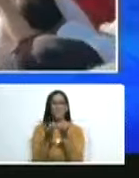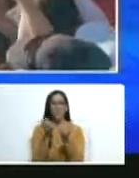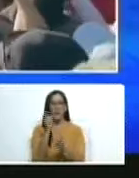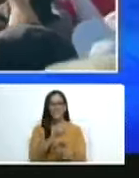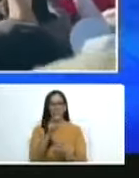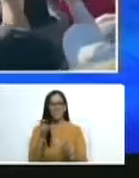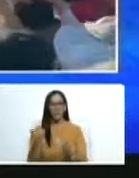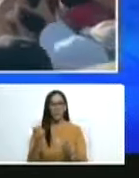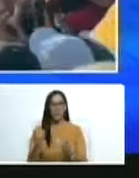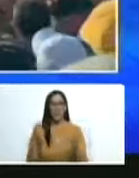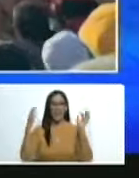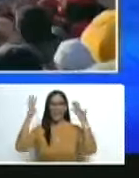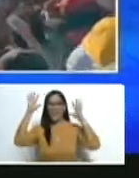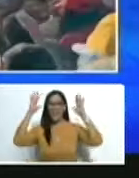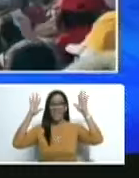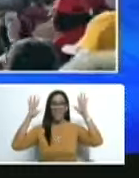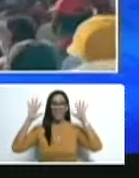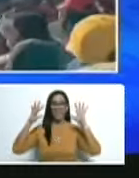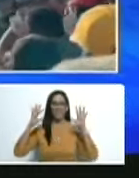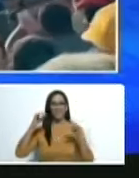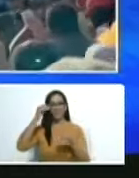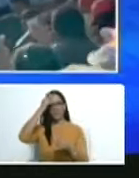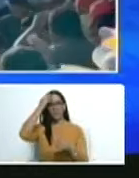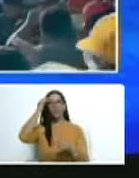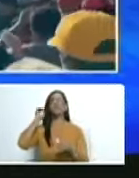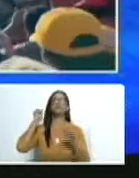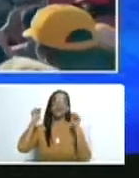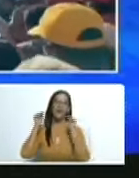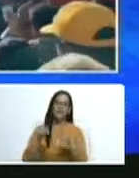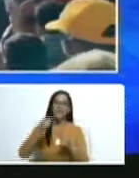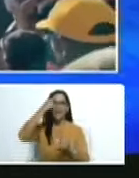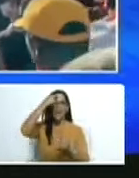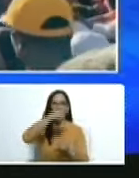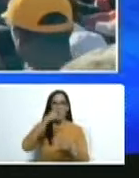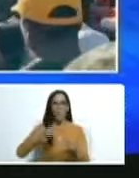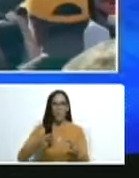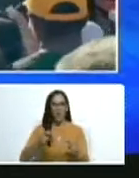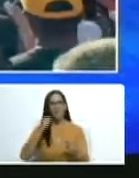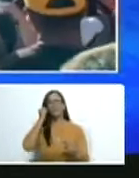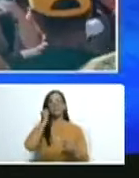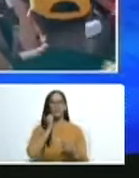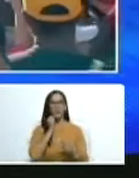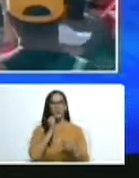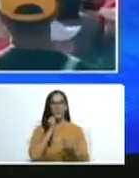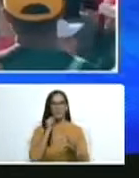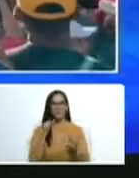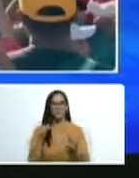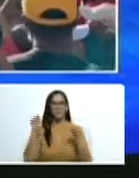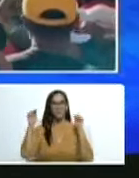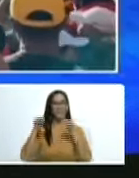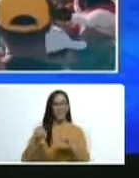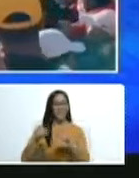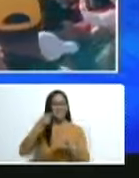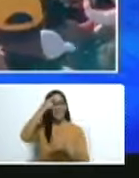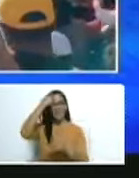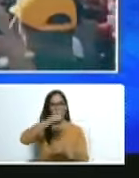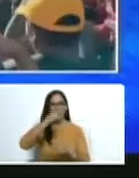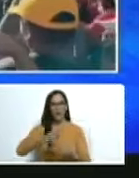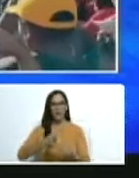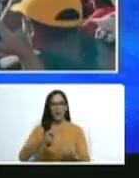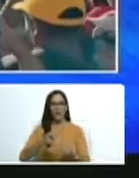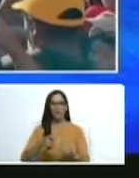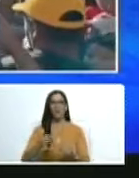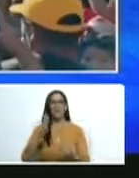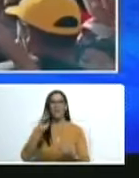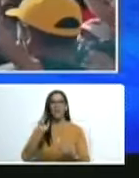gente gritando y saludando. Así es el pueblo del gran mariscal de Ayacucho. Así es el pueblo de